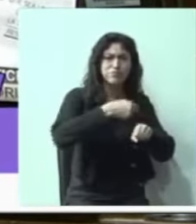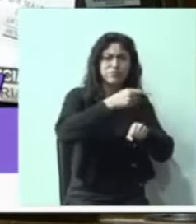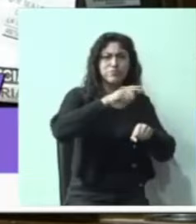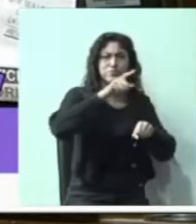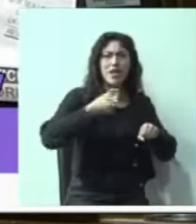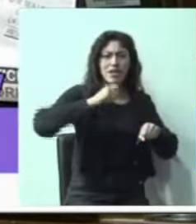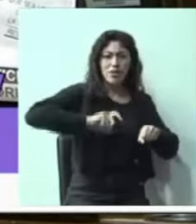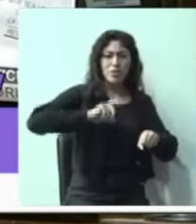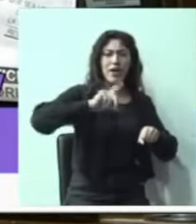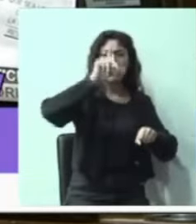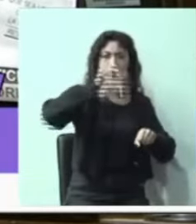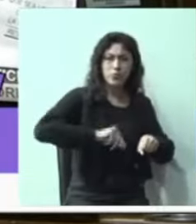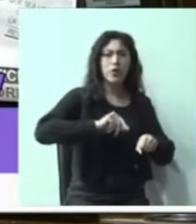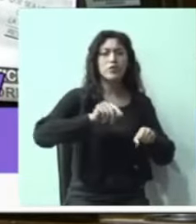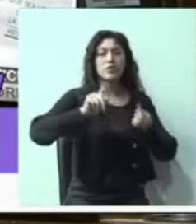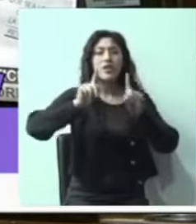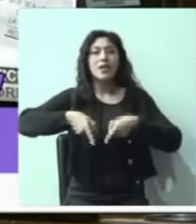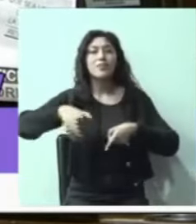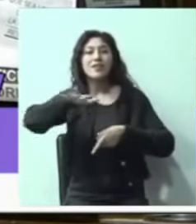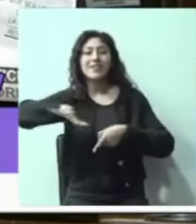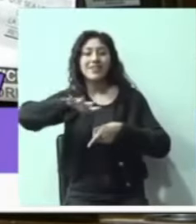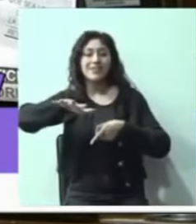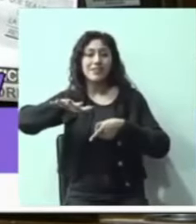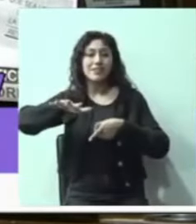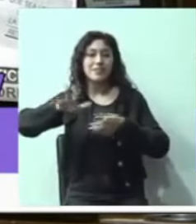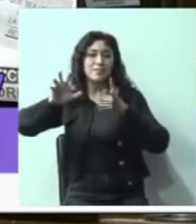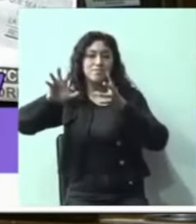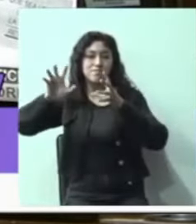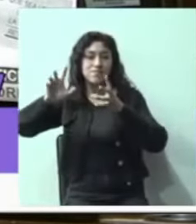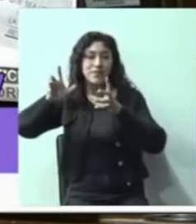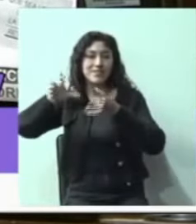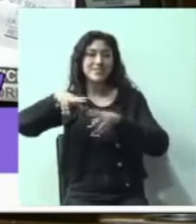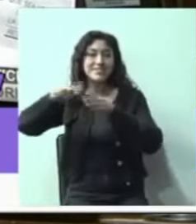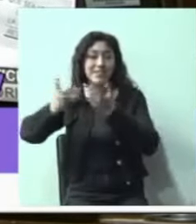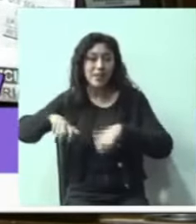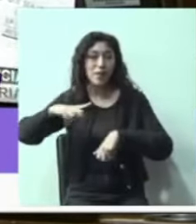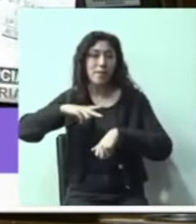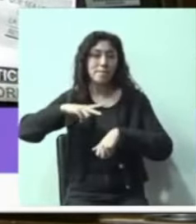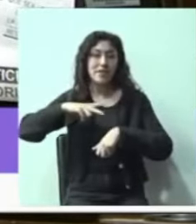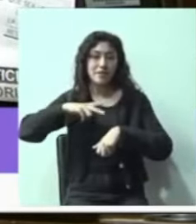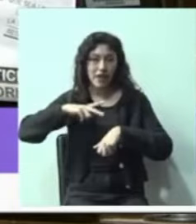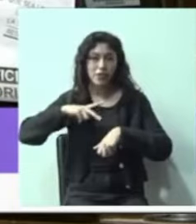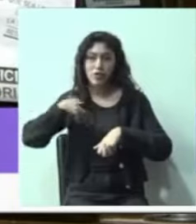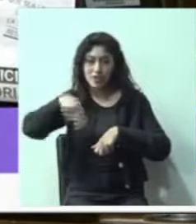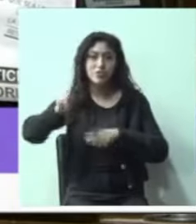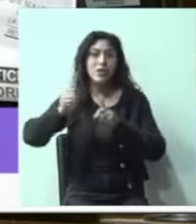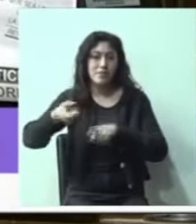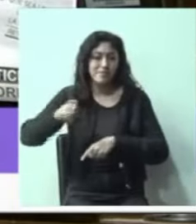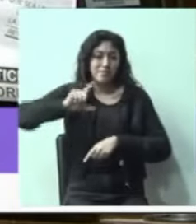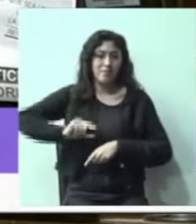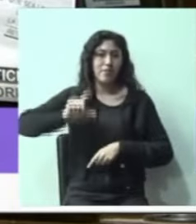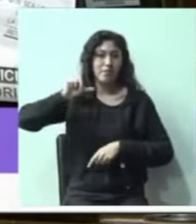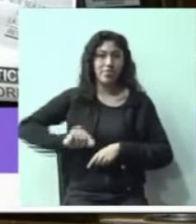también afectaría el equilibrio del sistema privado. Lo cual es lógico, porque hoy el sistema privado también paga dos mangos. Pero si el